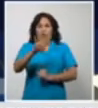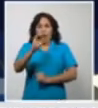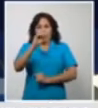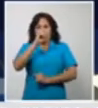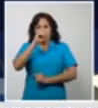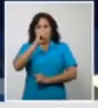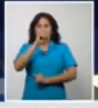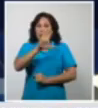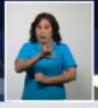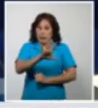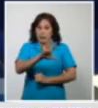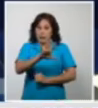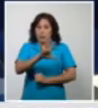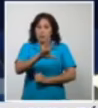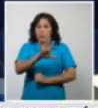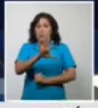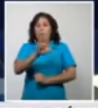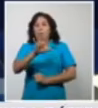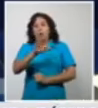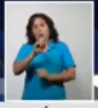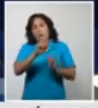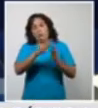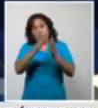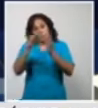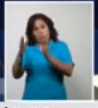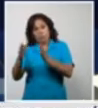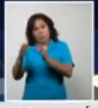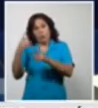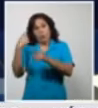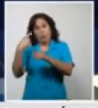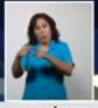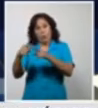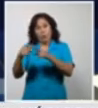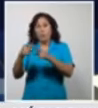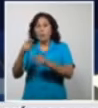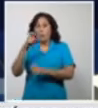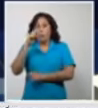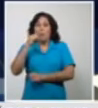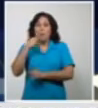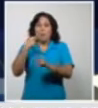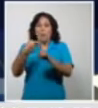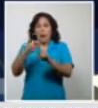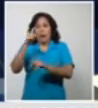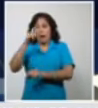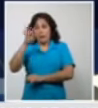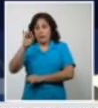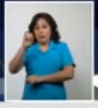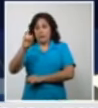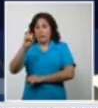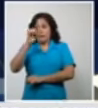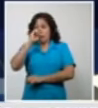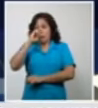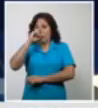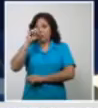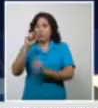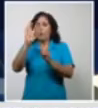el 41,6, seguido por el de más de 60 años con 4, que